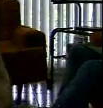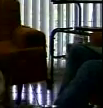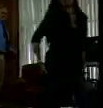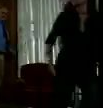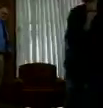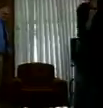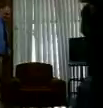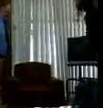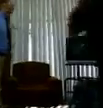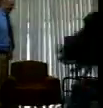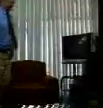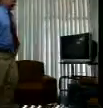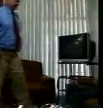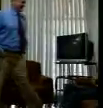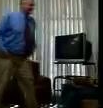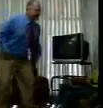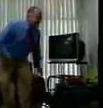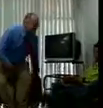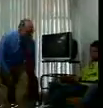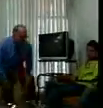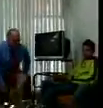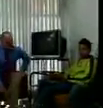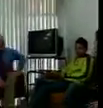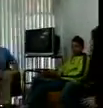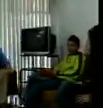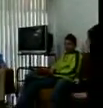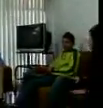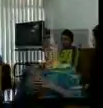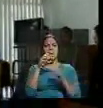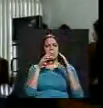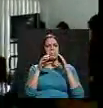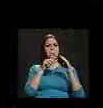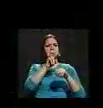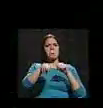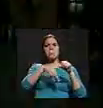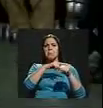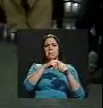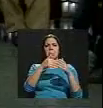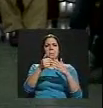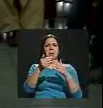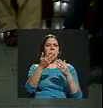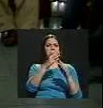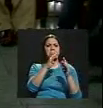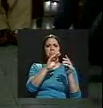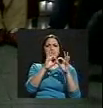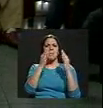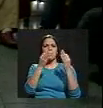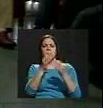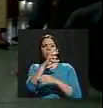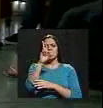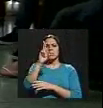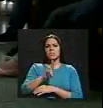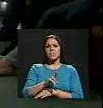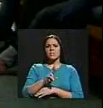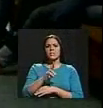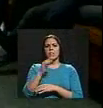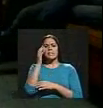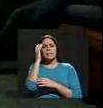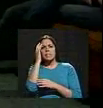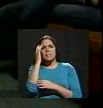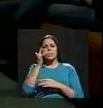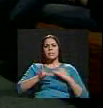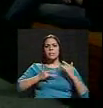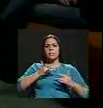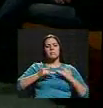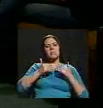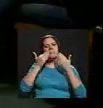La comunicación de la familia Carvajal Poveda es igual a la de cualquier familia costarricense. Las inquietudes, sentimientos,